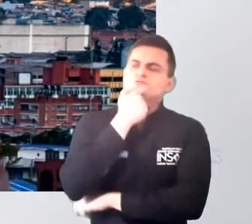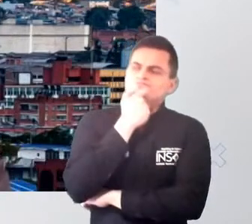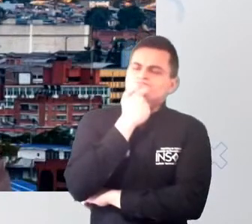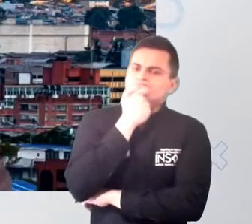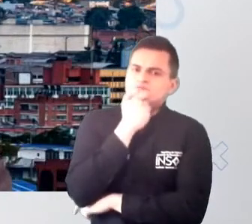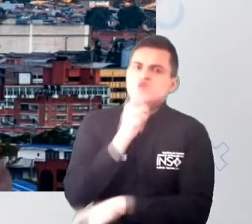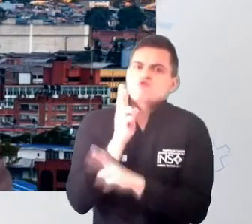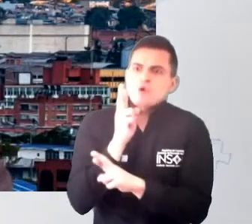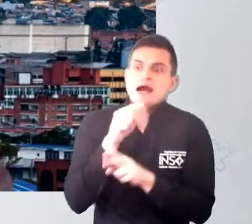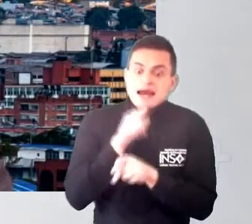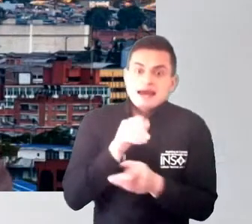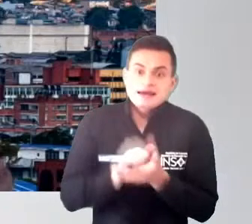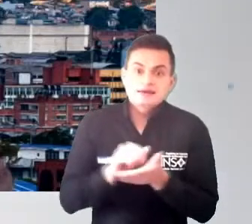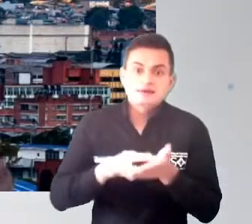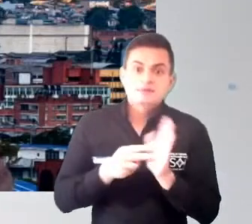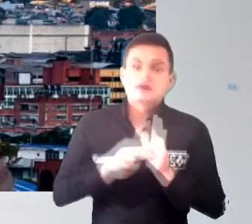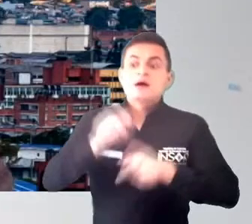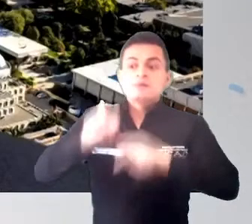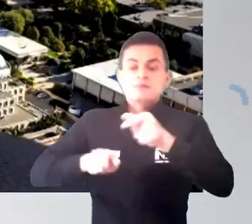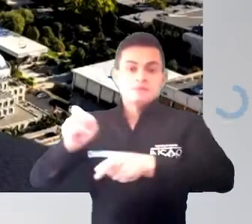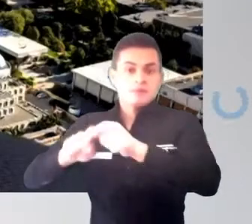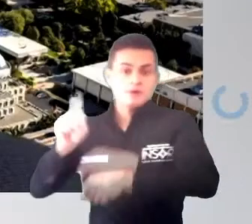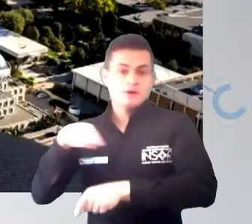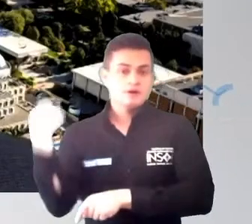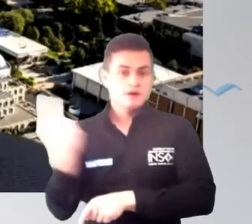las personas han visto un gran número de